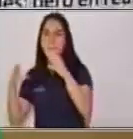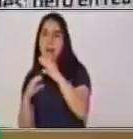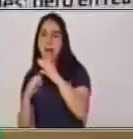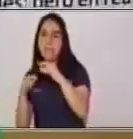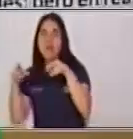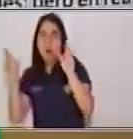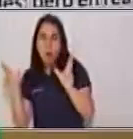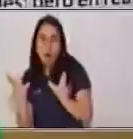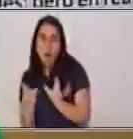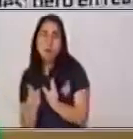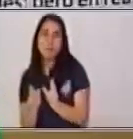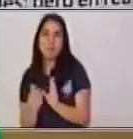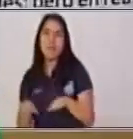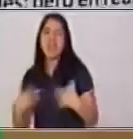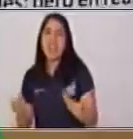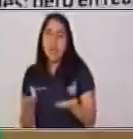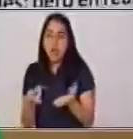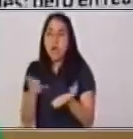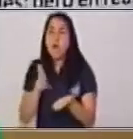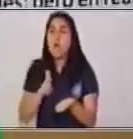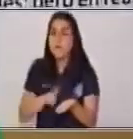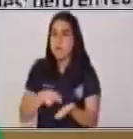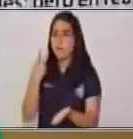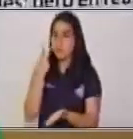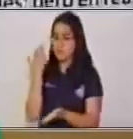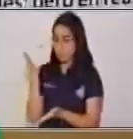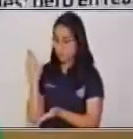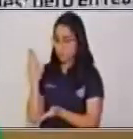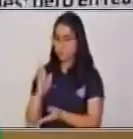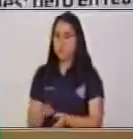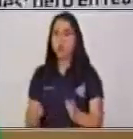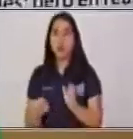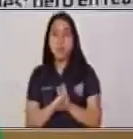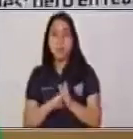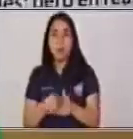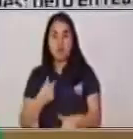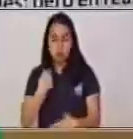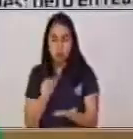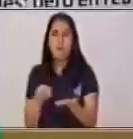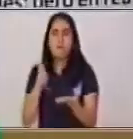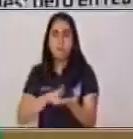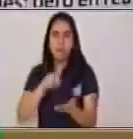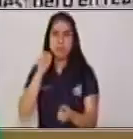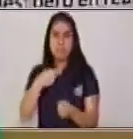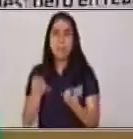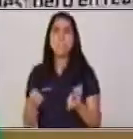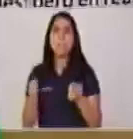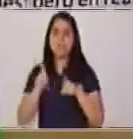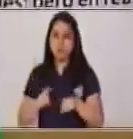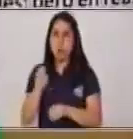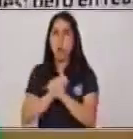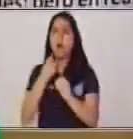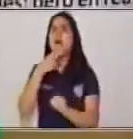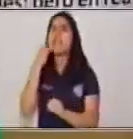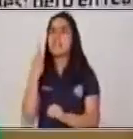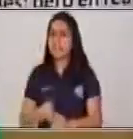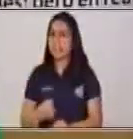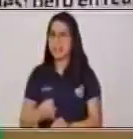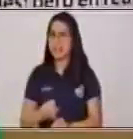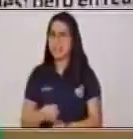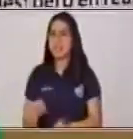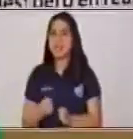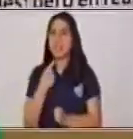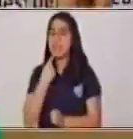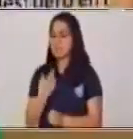conclusión por afirmación. Quiere decir que estoy diciendo que las cosas así son. Y dice,